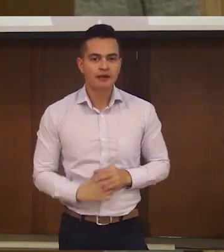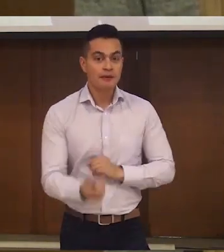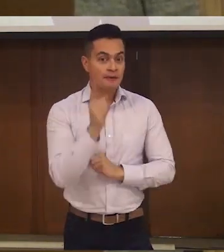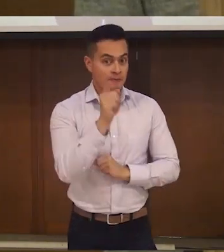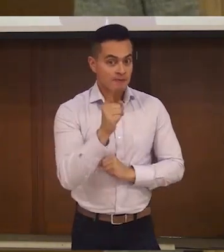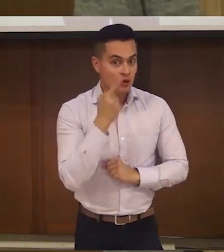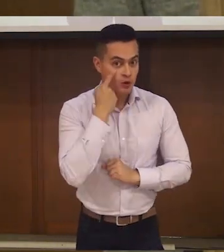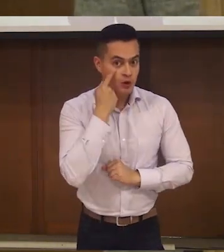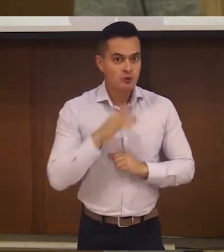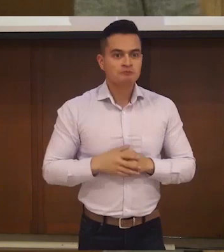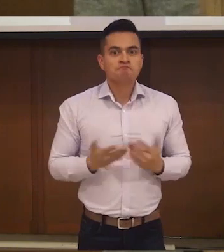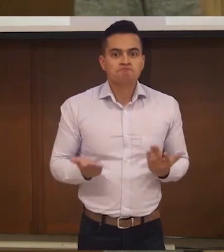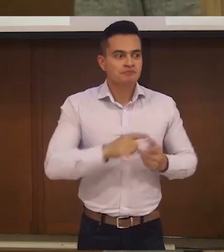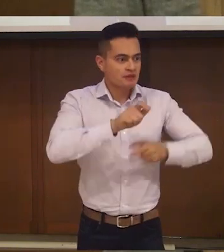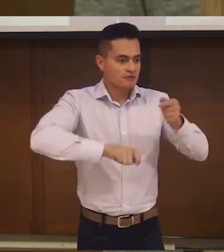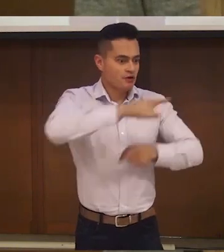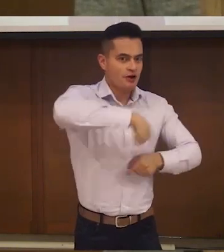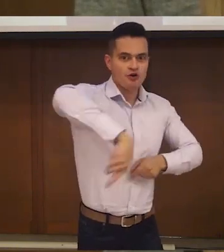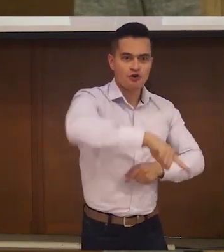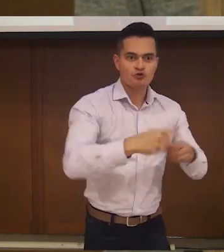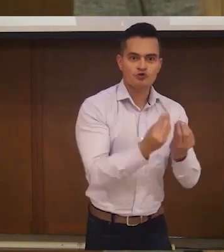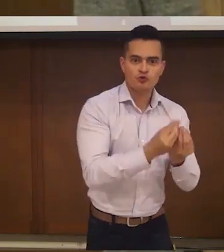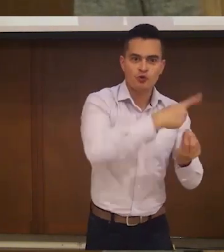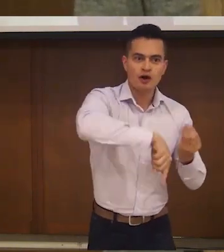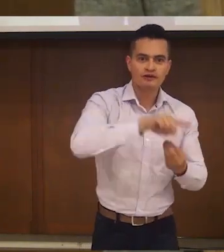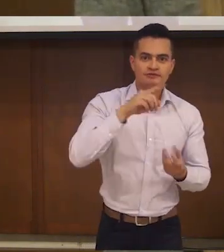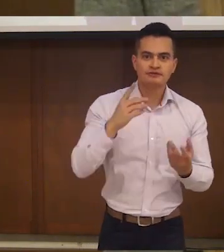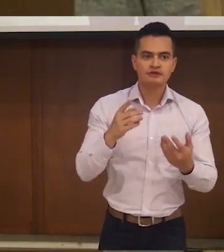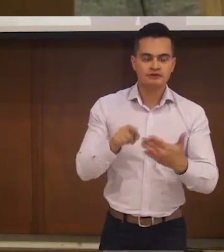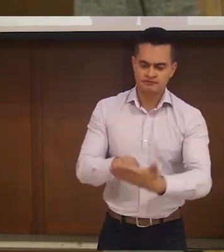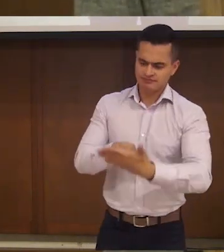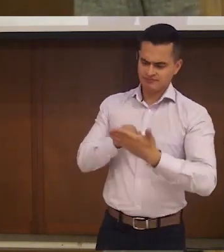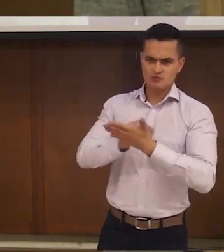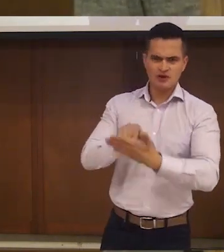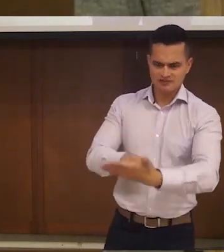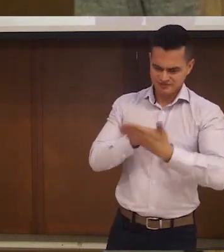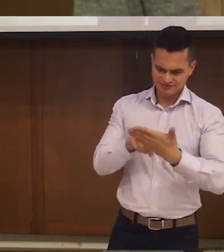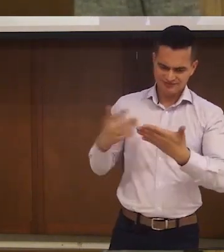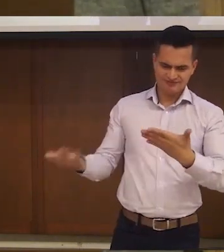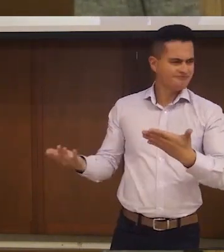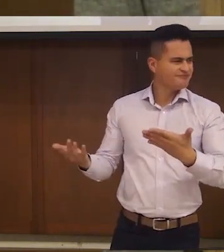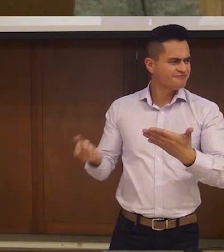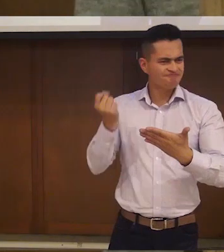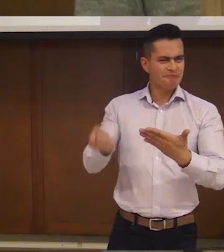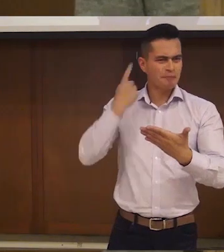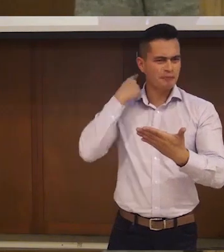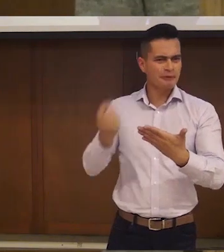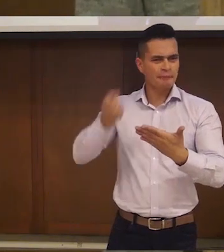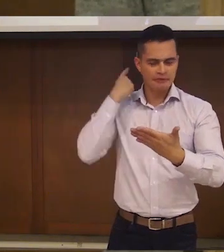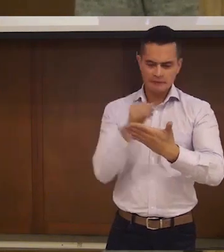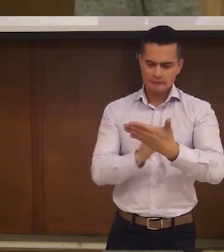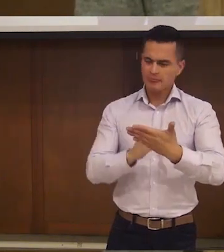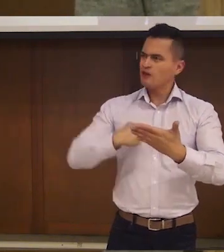un grupo de gente que tiene un nivel de observación y que exige una coherencia entre las imágenes que